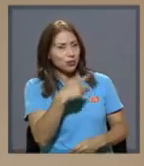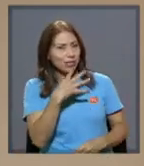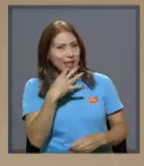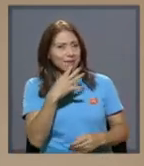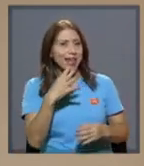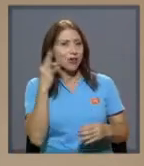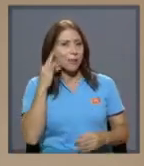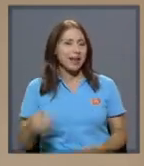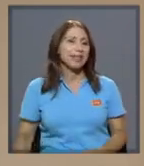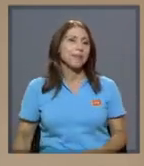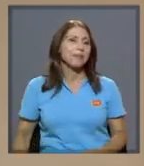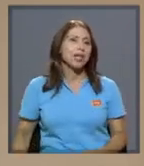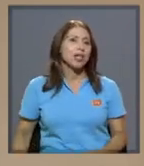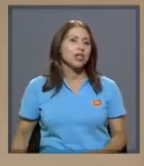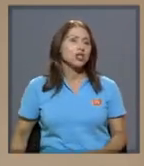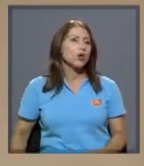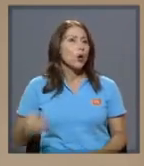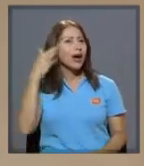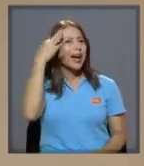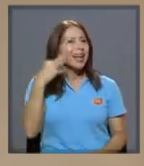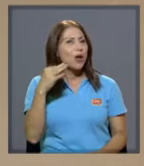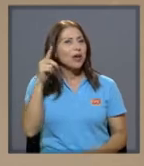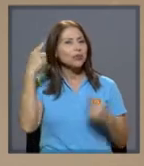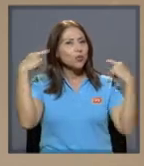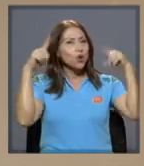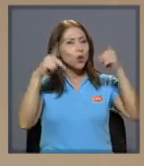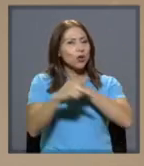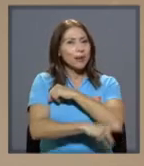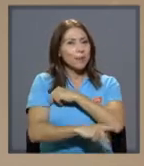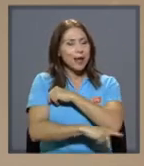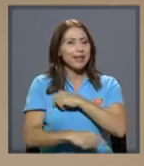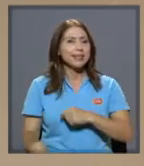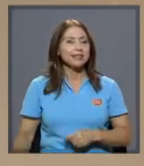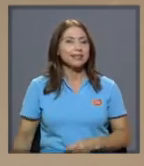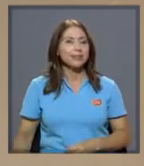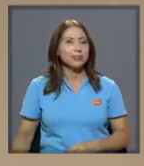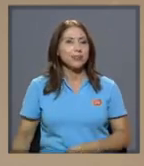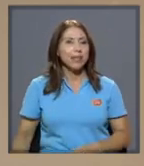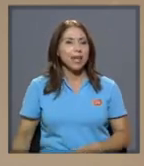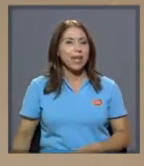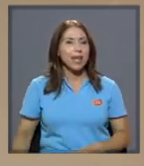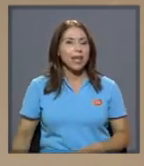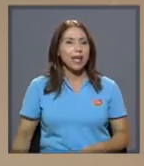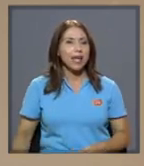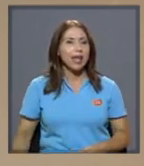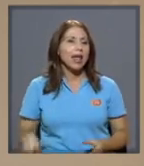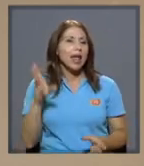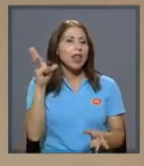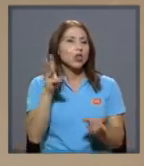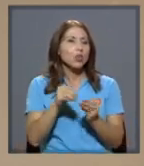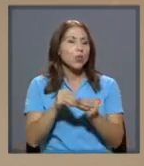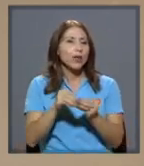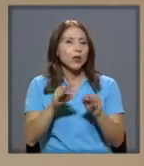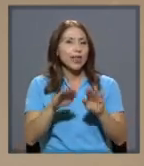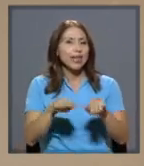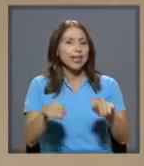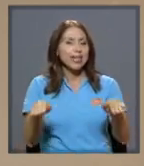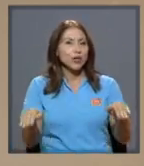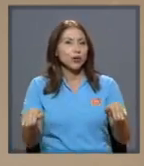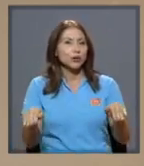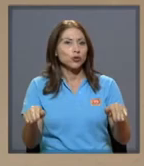es un logro del país, ya que estamos hablando de estadísticas demográficas, el número de niños